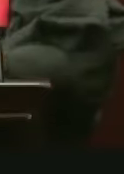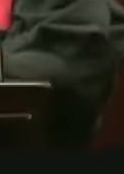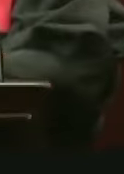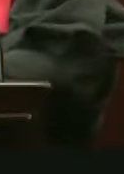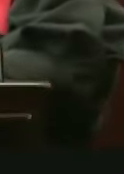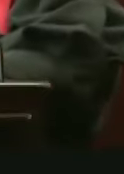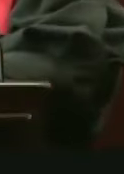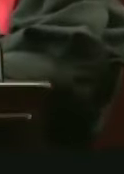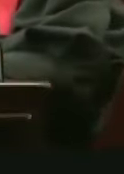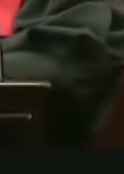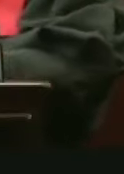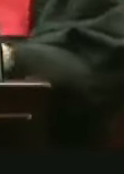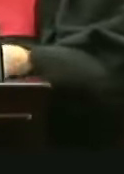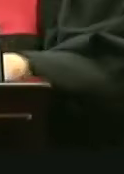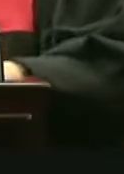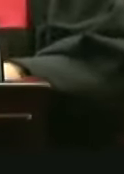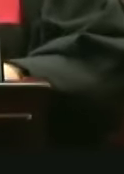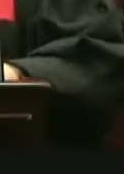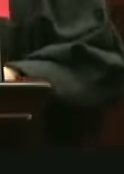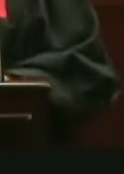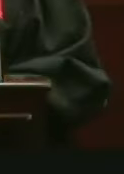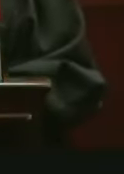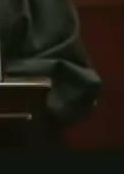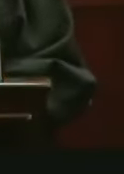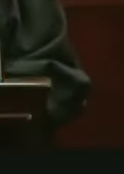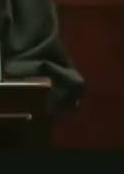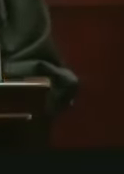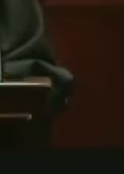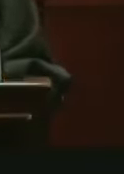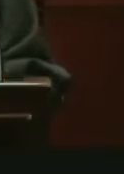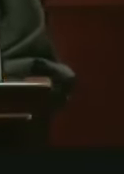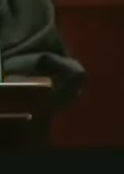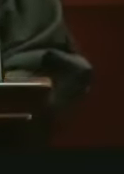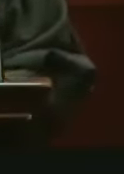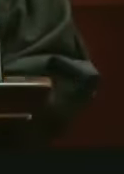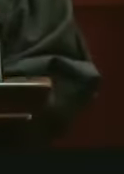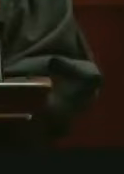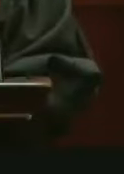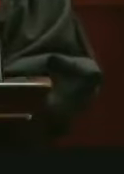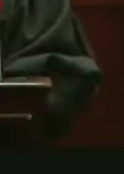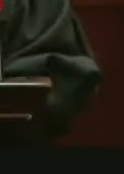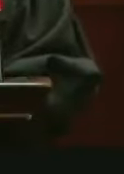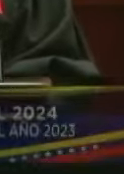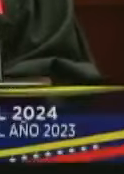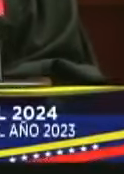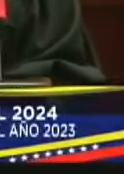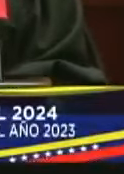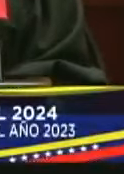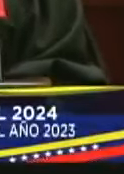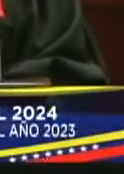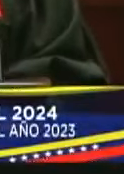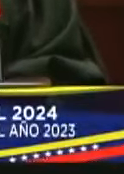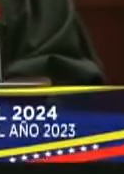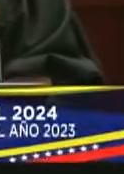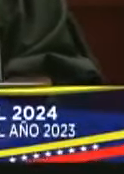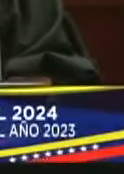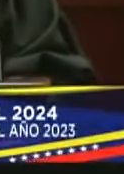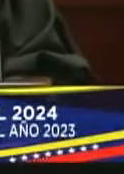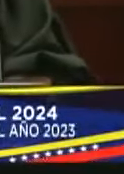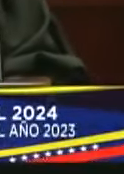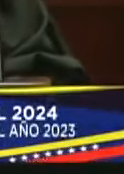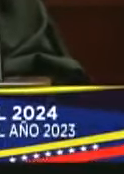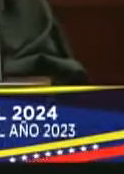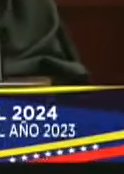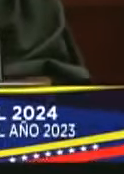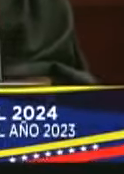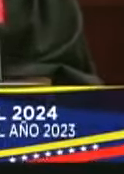del Pacto de Punto Fijo. En definitiva, la finalidad del terrorismo de Estado era eliminar